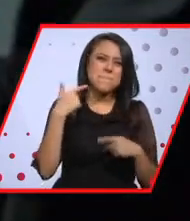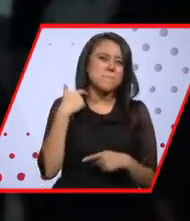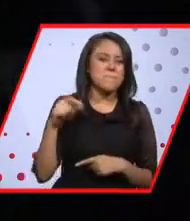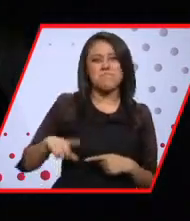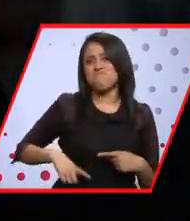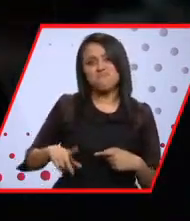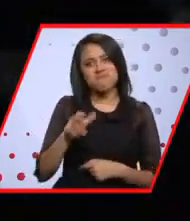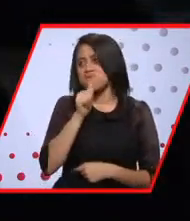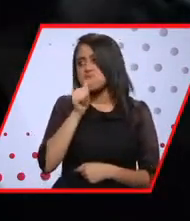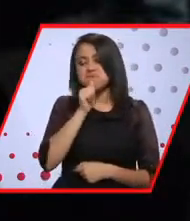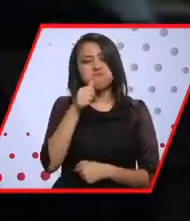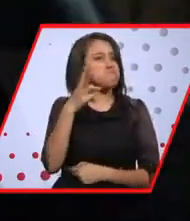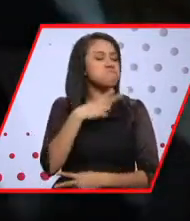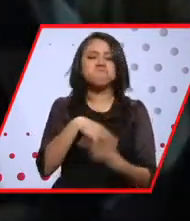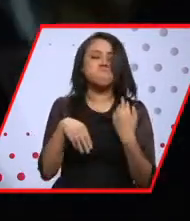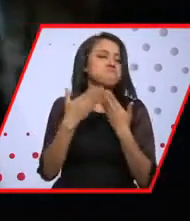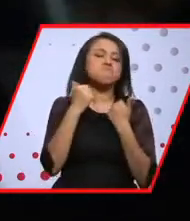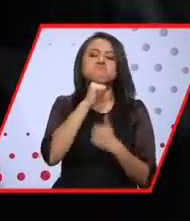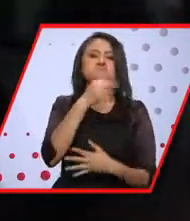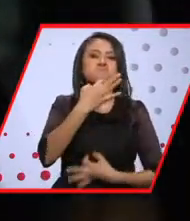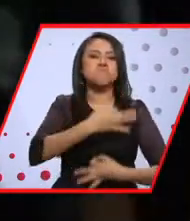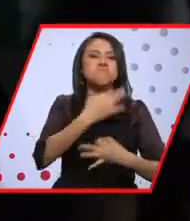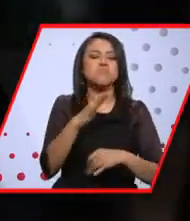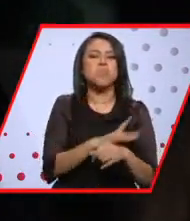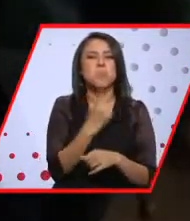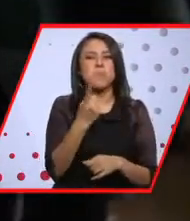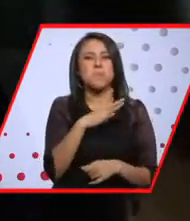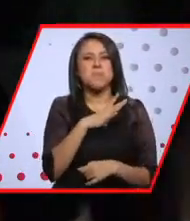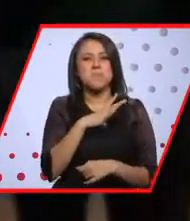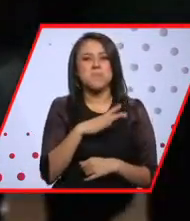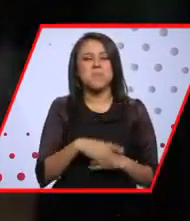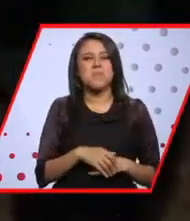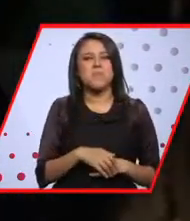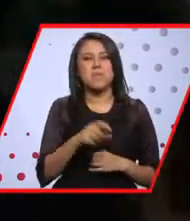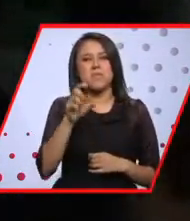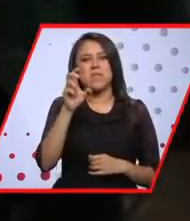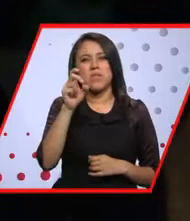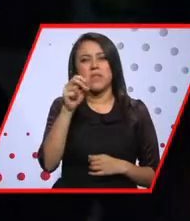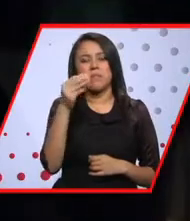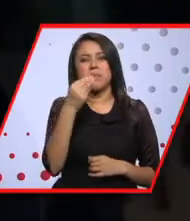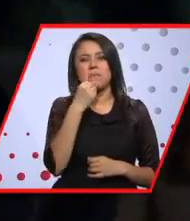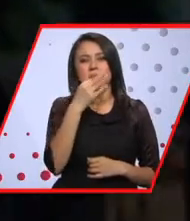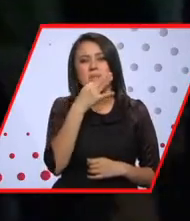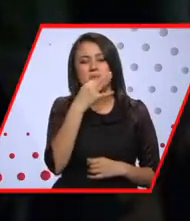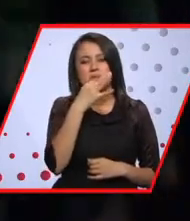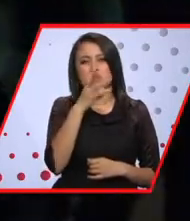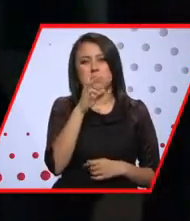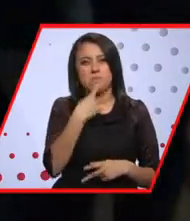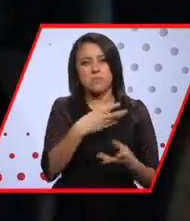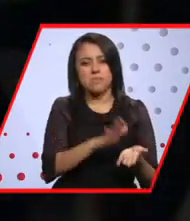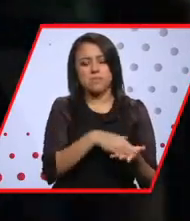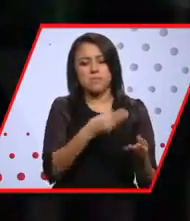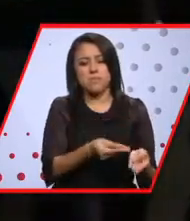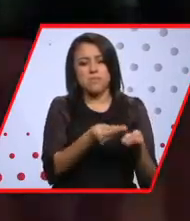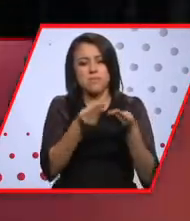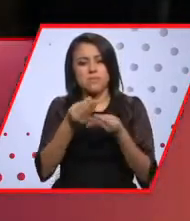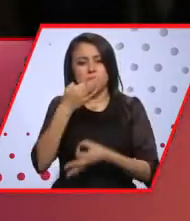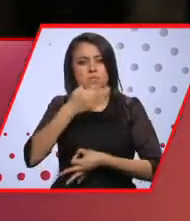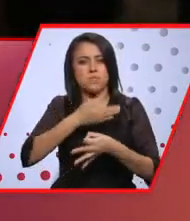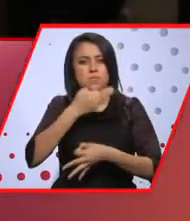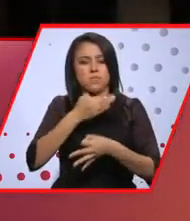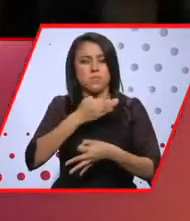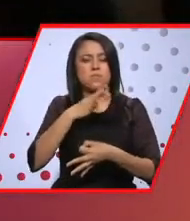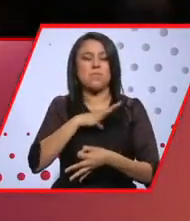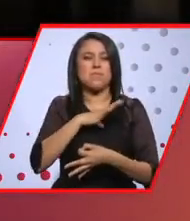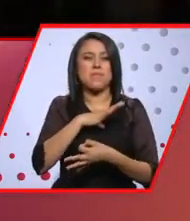sido traído al juzgado, debido a que hace apenas 30 minutos llegó el expediente a manos del juez y será hasta